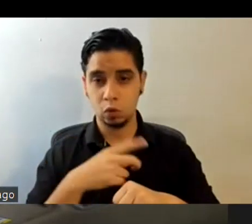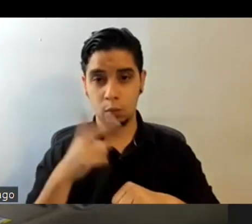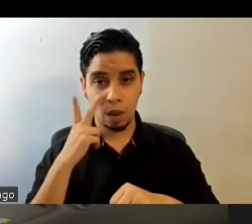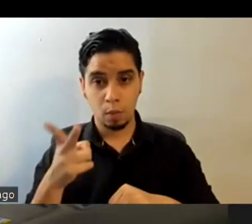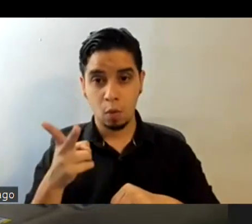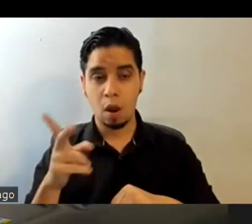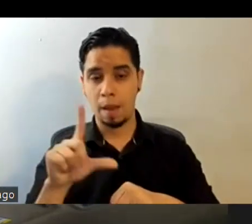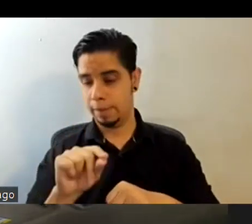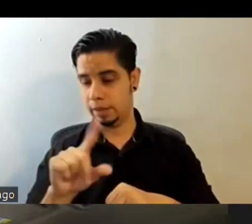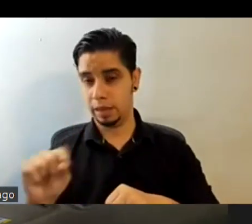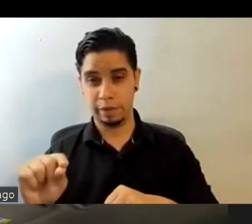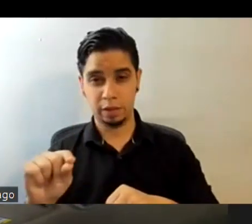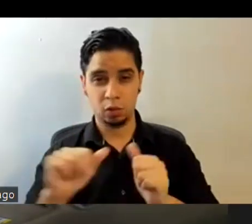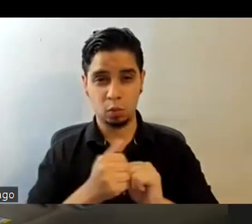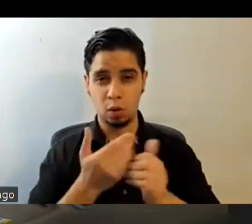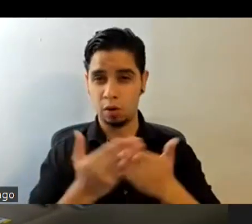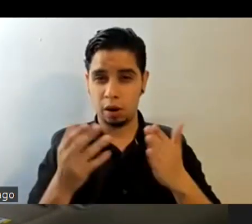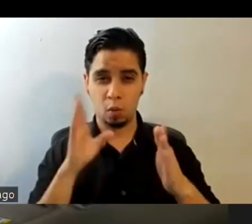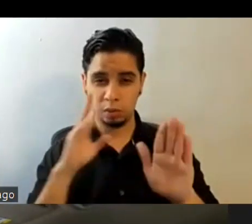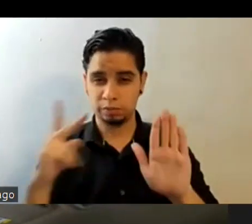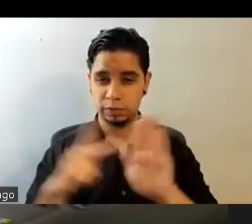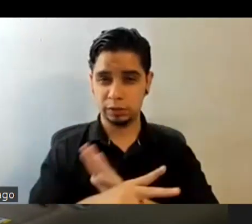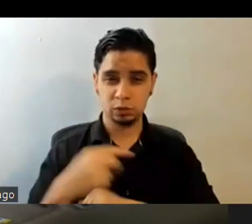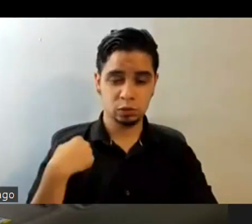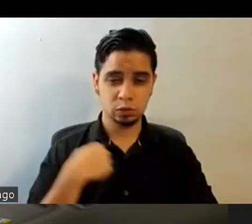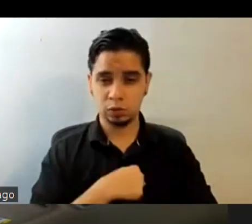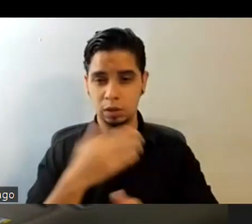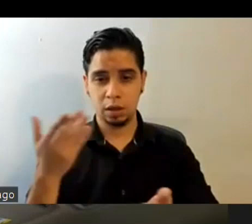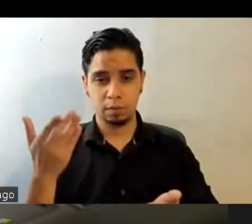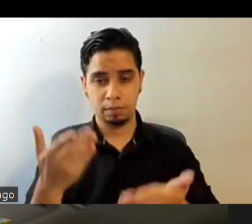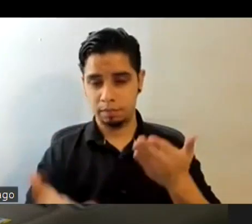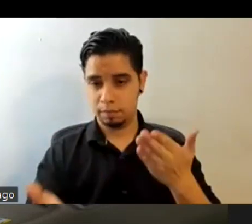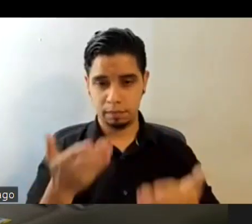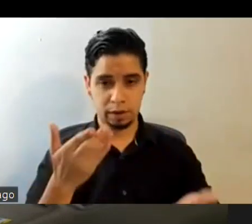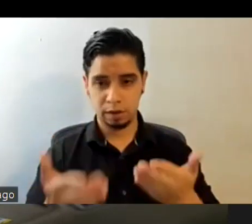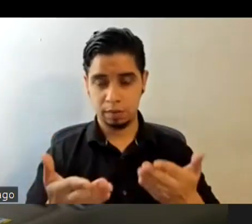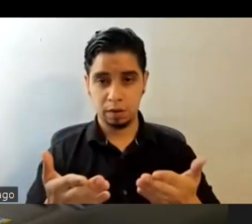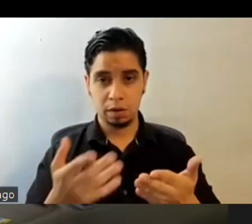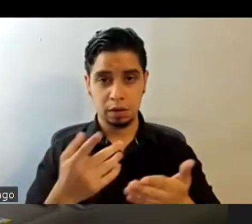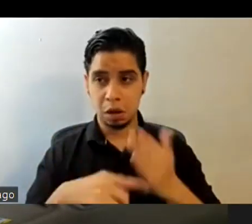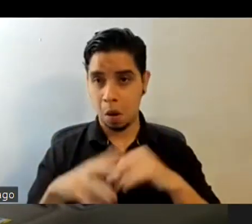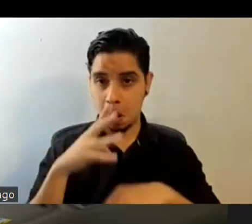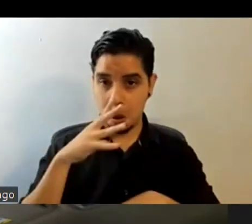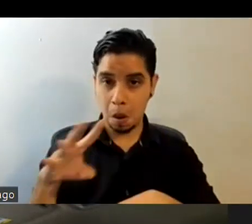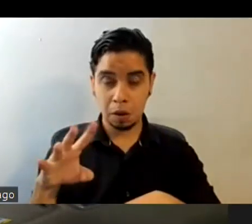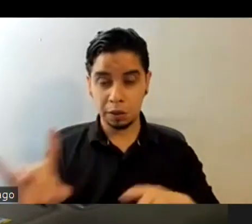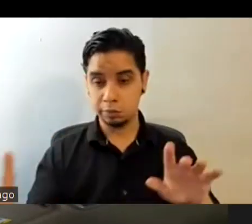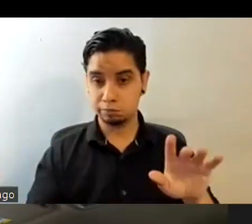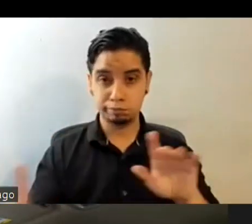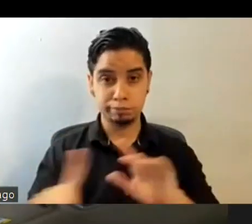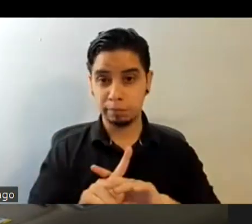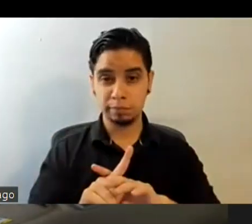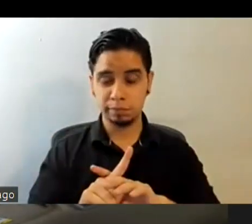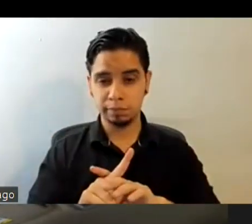iba a destruir, que nos iba a matar. El lobo que decían que posiblemente venía y nunca le hicimos caso y finalmente llegó.